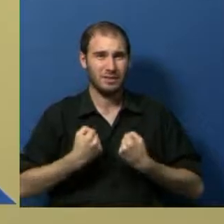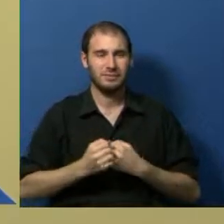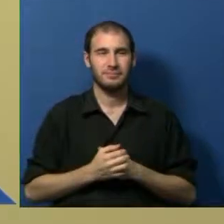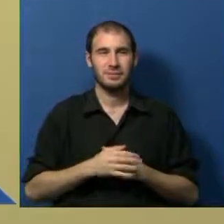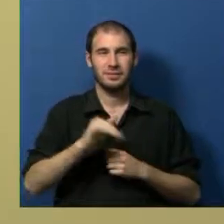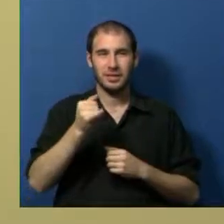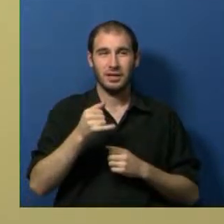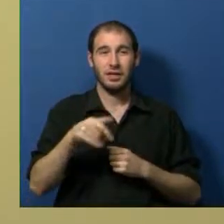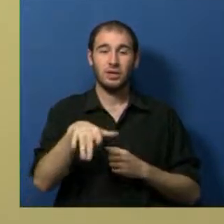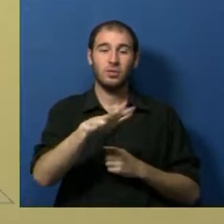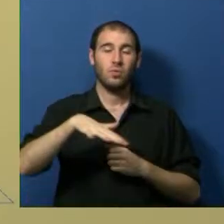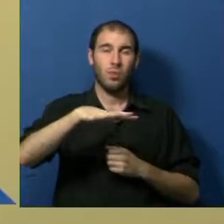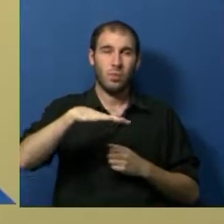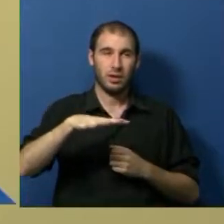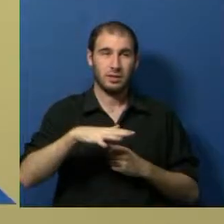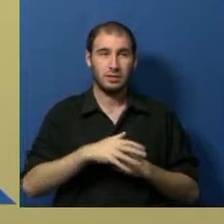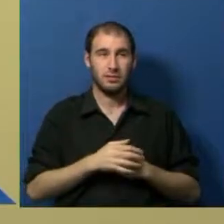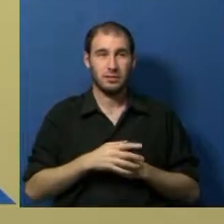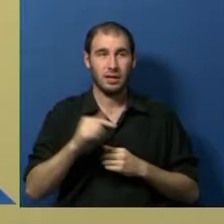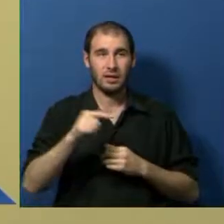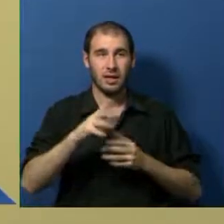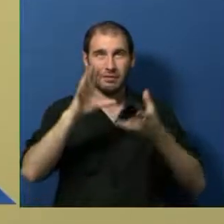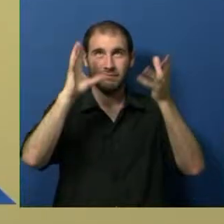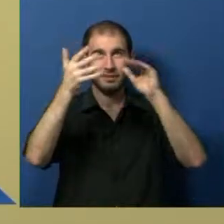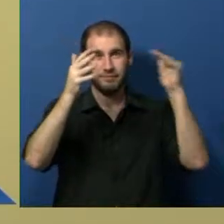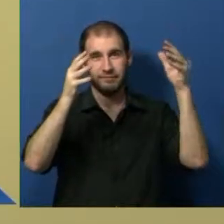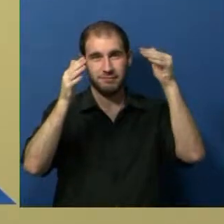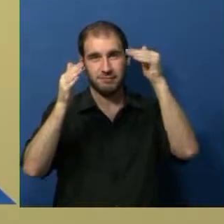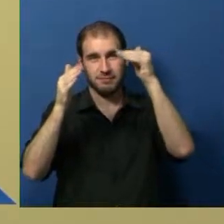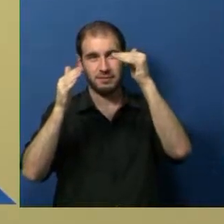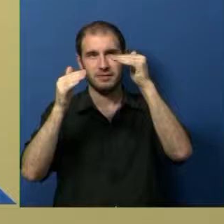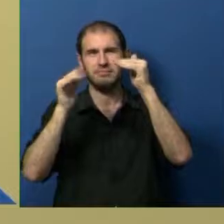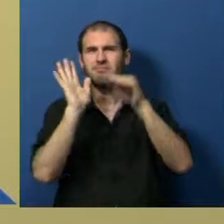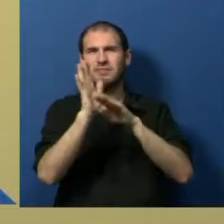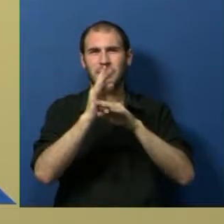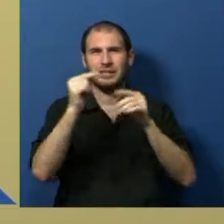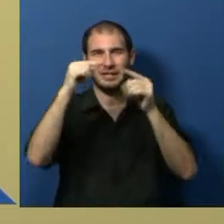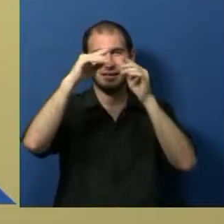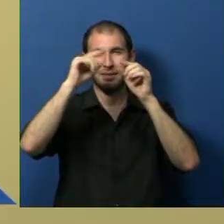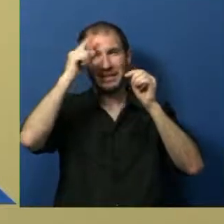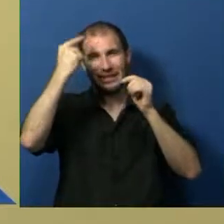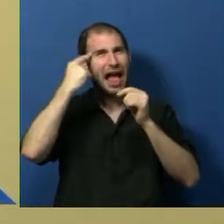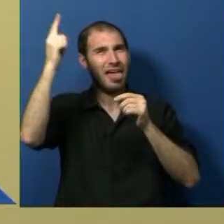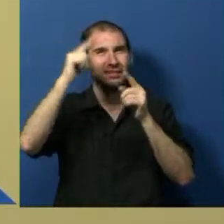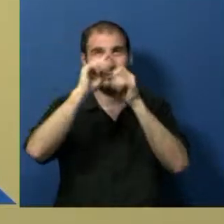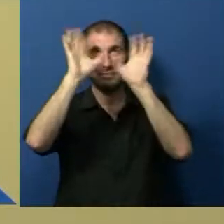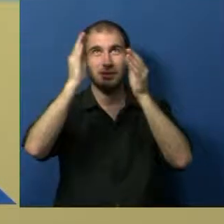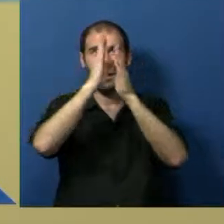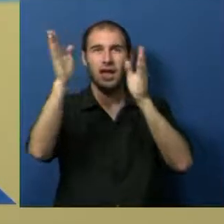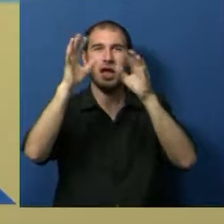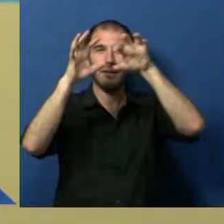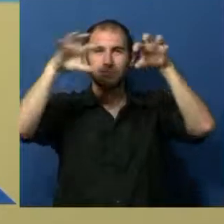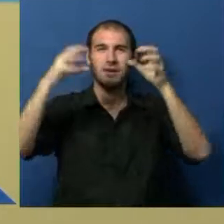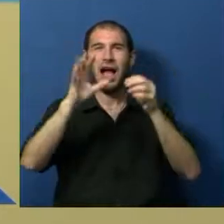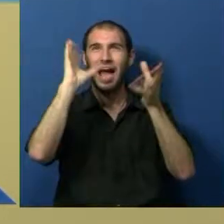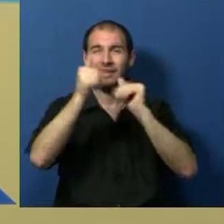es. Bueno, estamos en una zona donde tenemos un frente estacionario, que es un frente, es una línea imaginaria en la atmósfera que divide 2 masas de